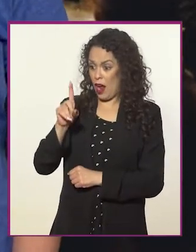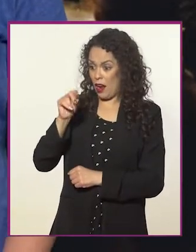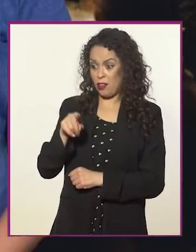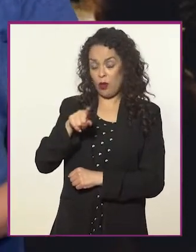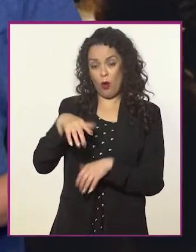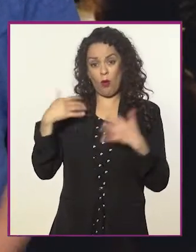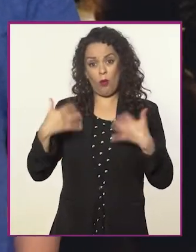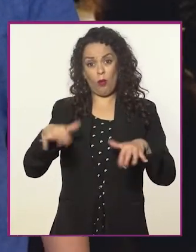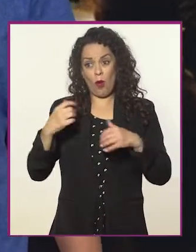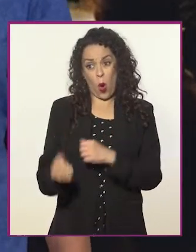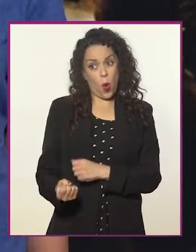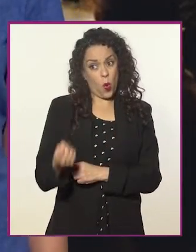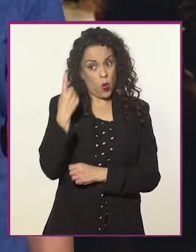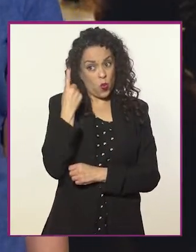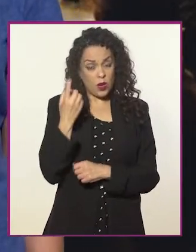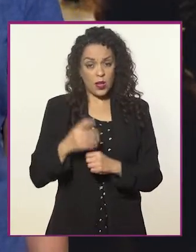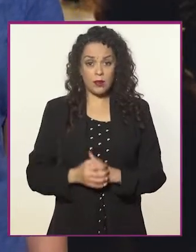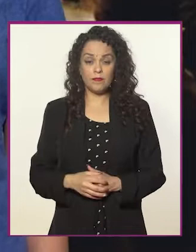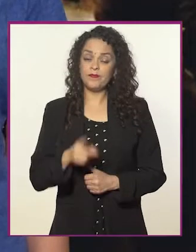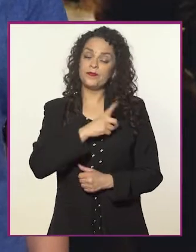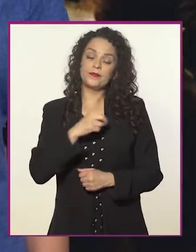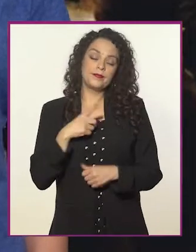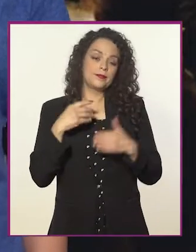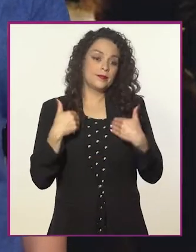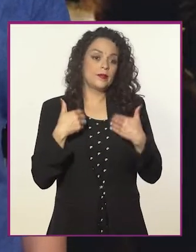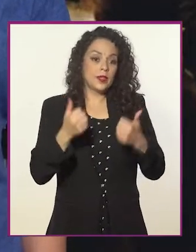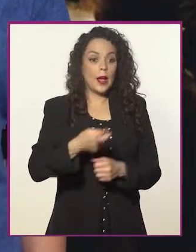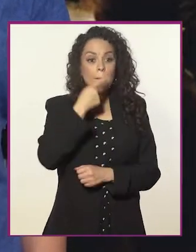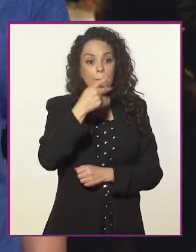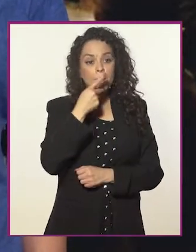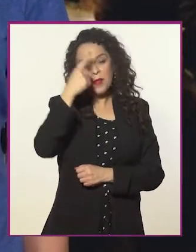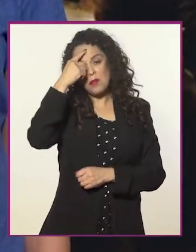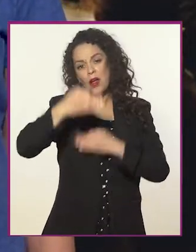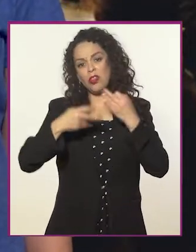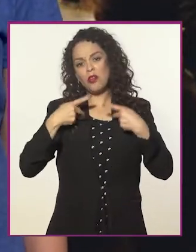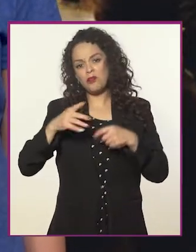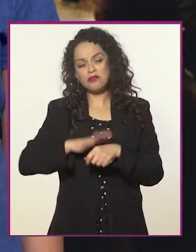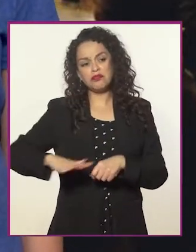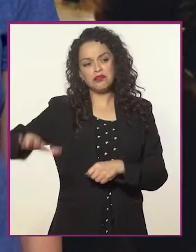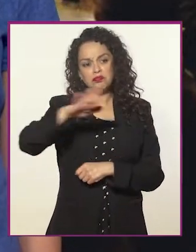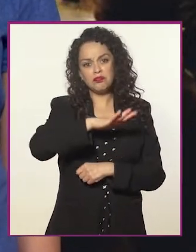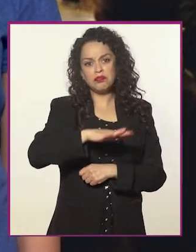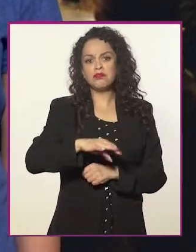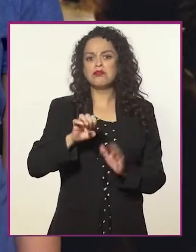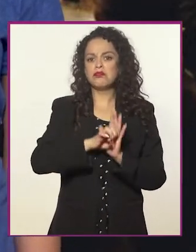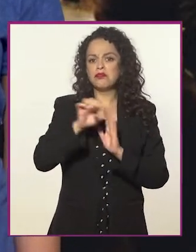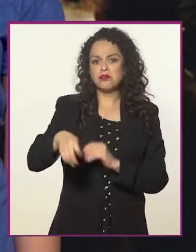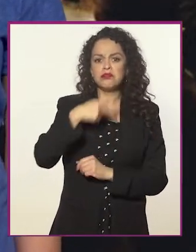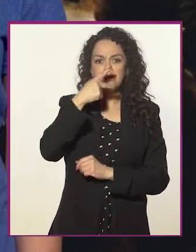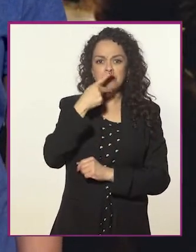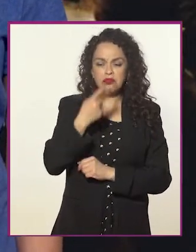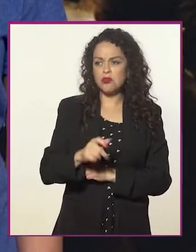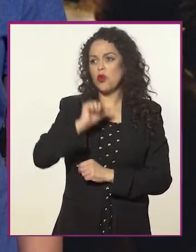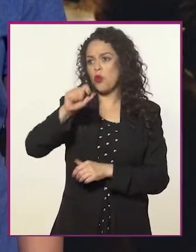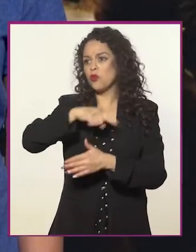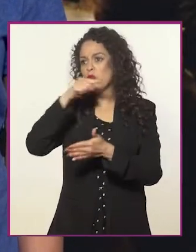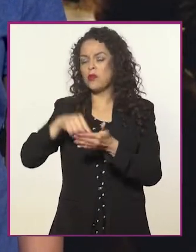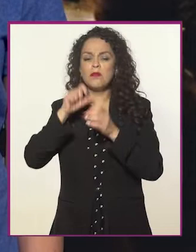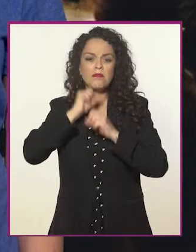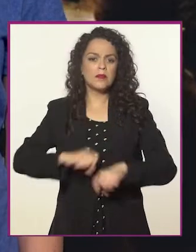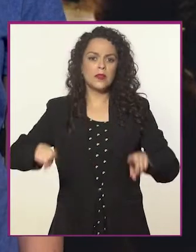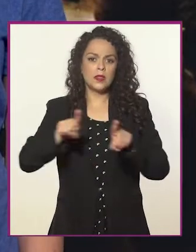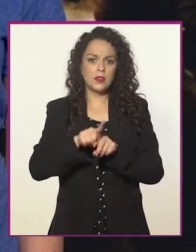un fenómeno único. Hay que entender que es un habla popular, como decís, y lo mismo sucede en otros